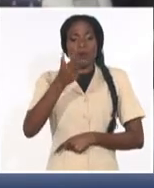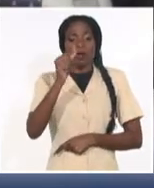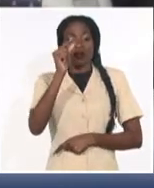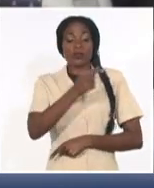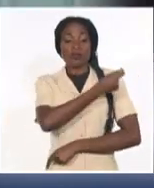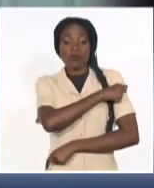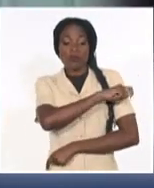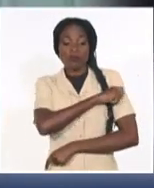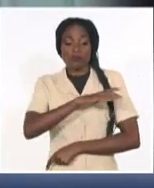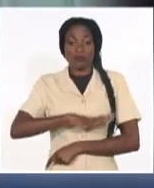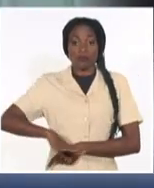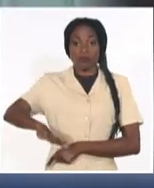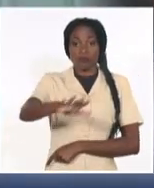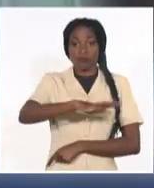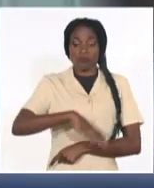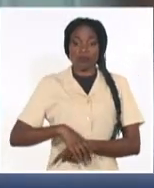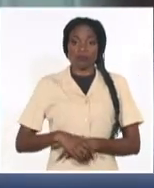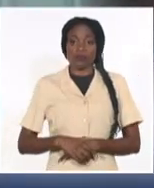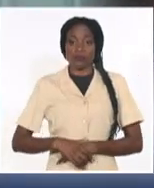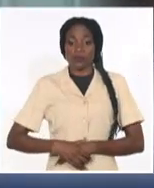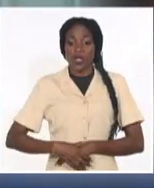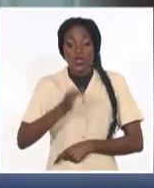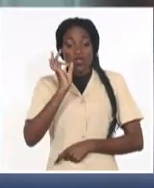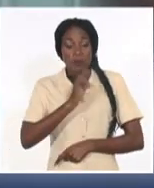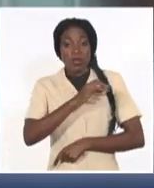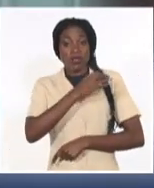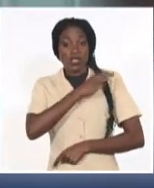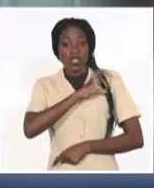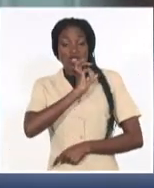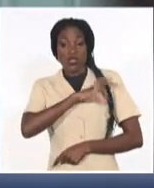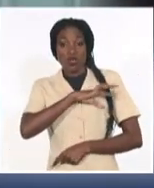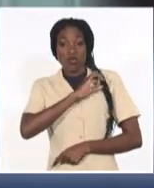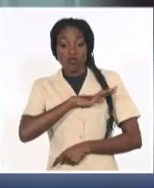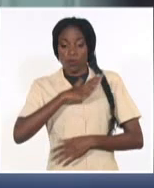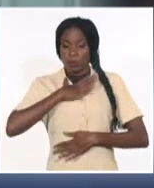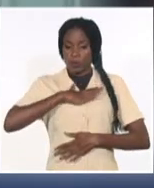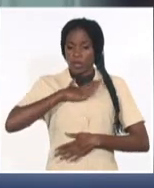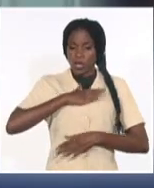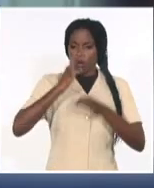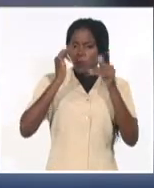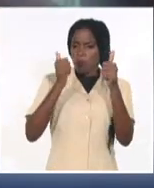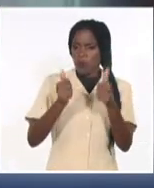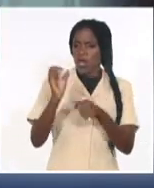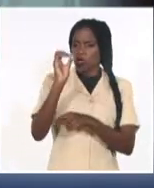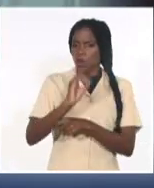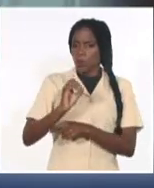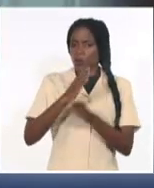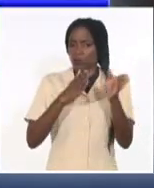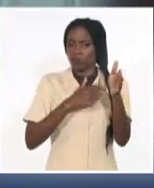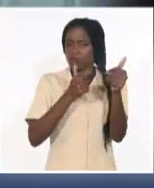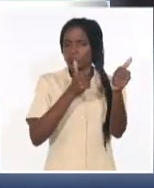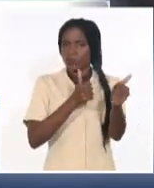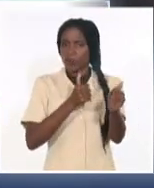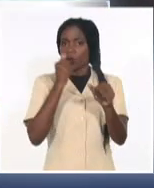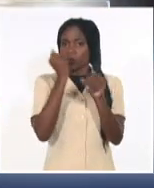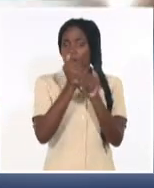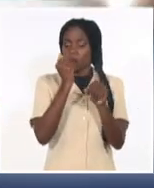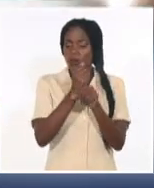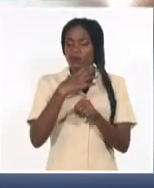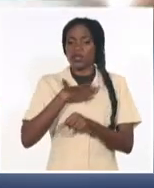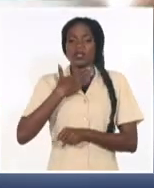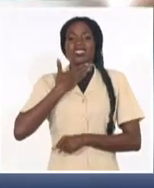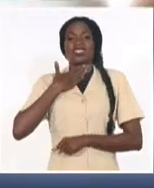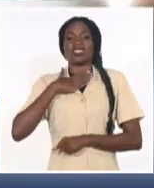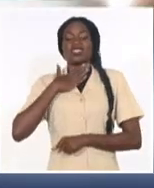personas. Los verdaderos chilenos, los chilenos honrados y pacíficos, los de trabajo, anhelan con esperanza, quizás en